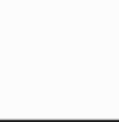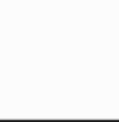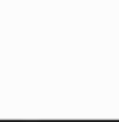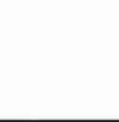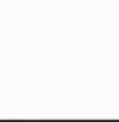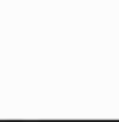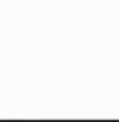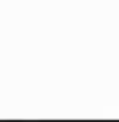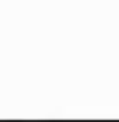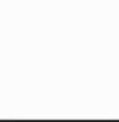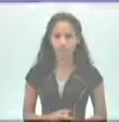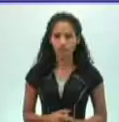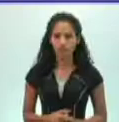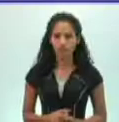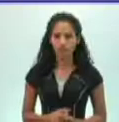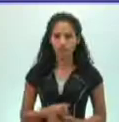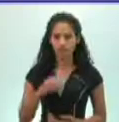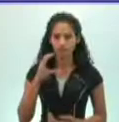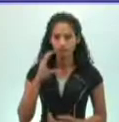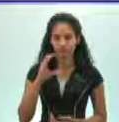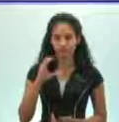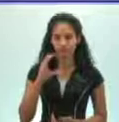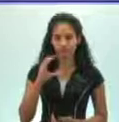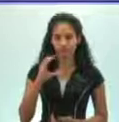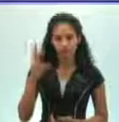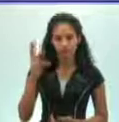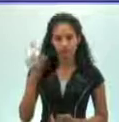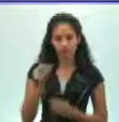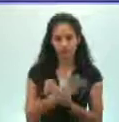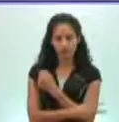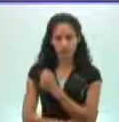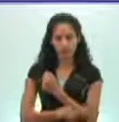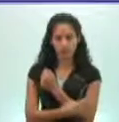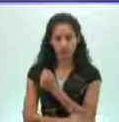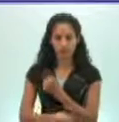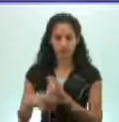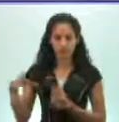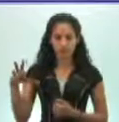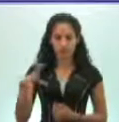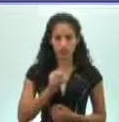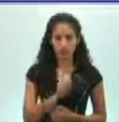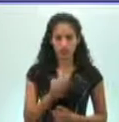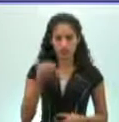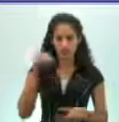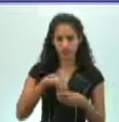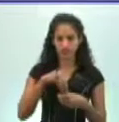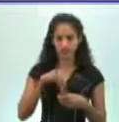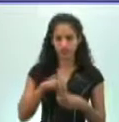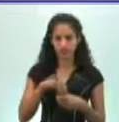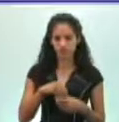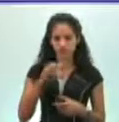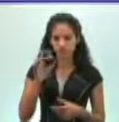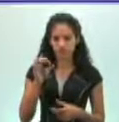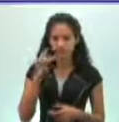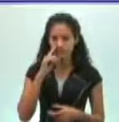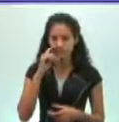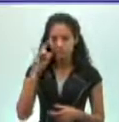En el inciso C, ¿cuántos países en total integraban las Naciones Unidas